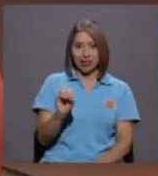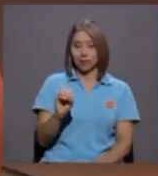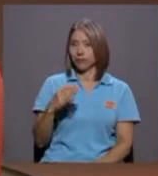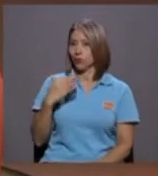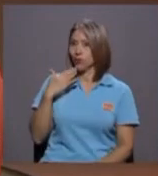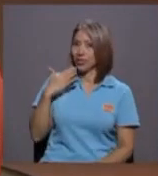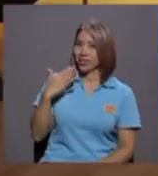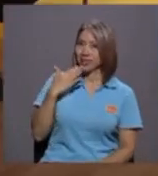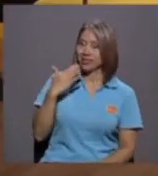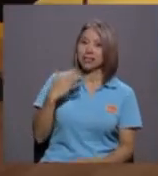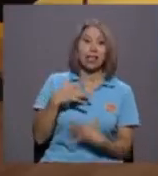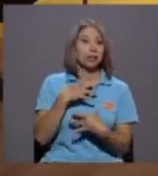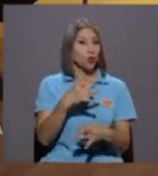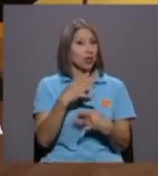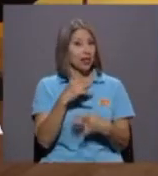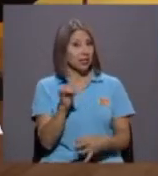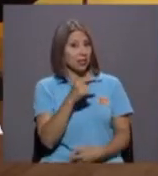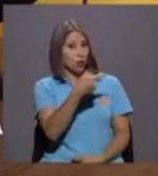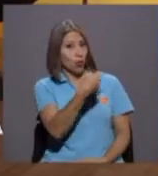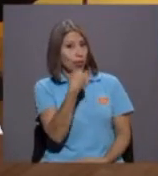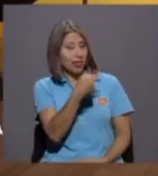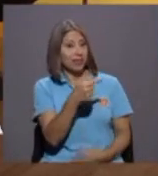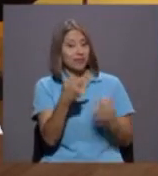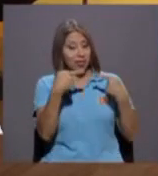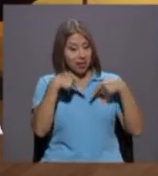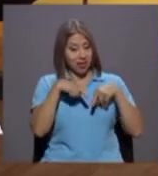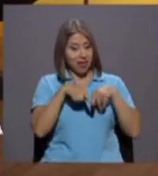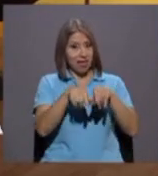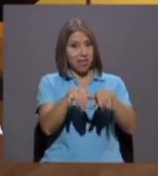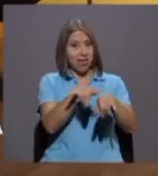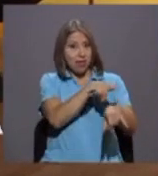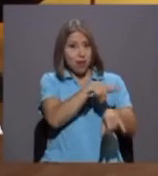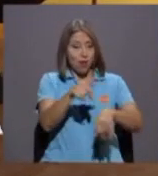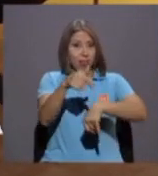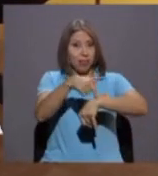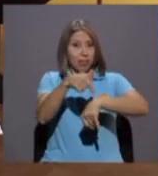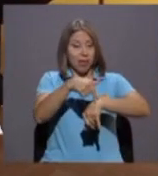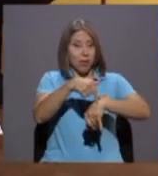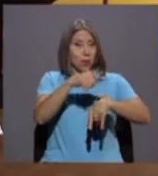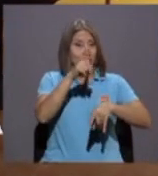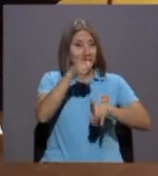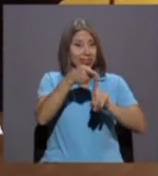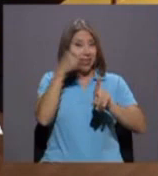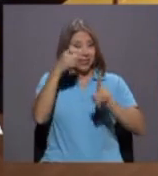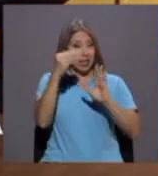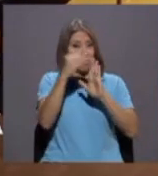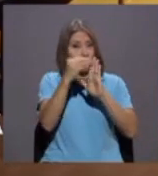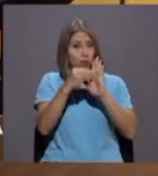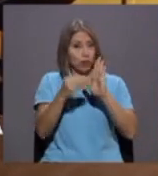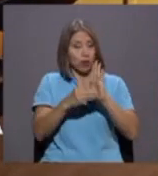doña Marta, de que van con la Constitución, y efectivamente la Constitución